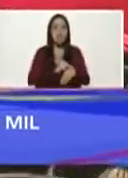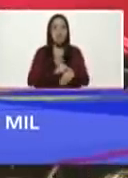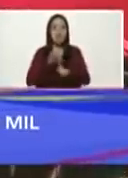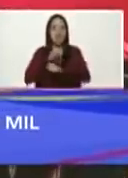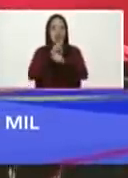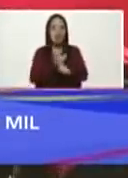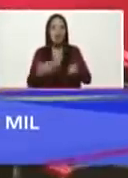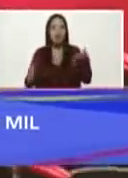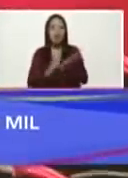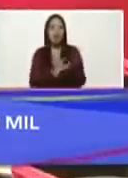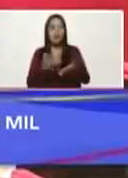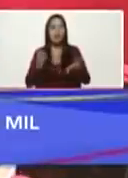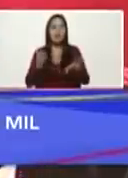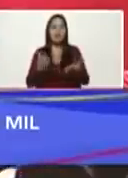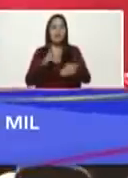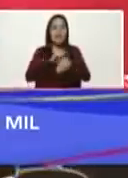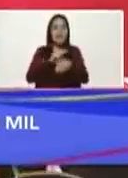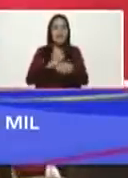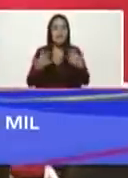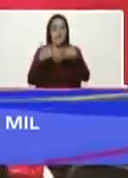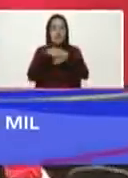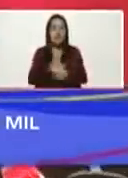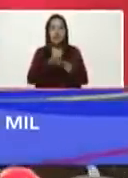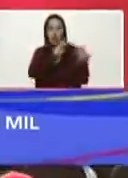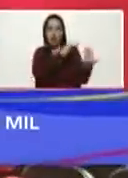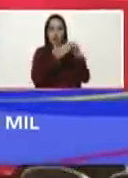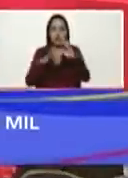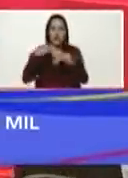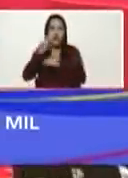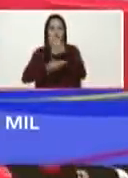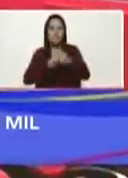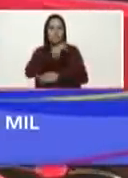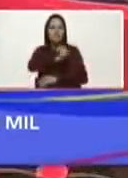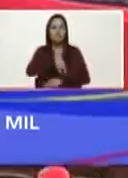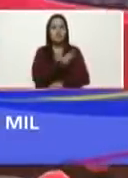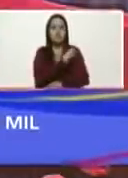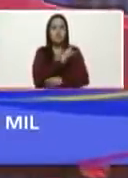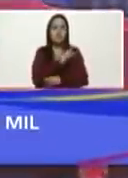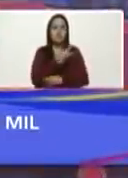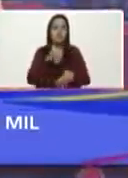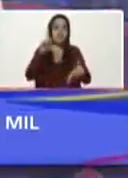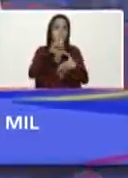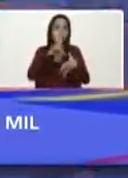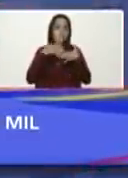comunitaria, creada por la Universidad Latinoamericana de la Salud Salvador Allende.